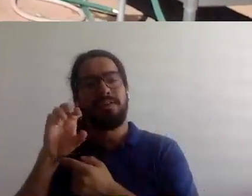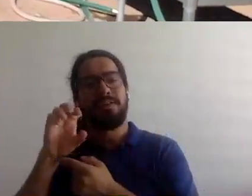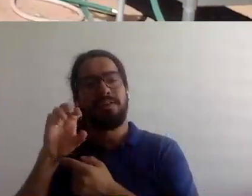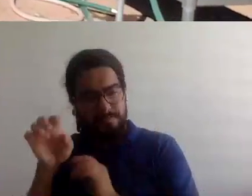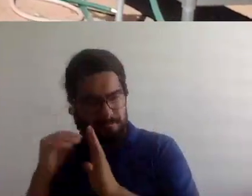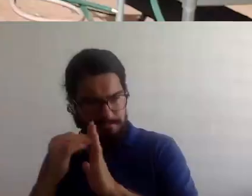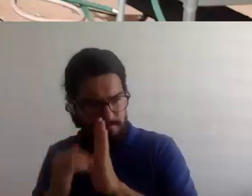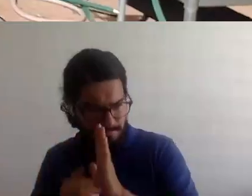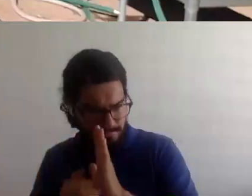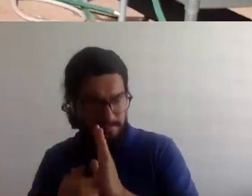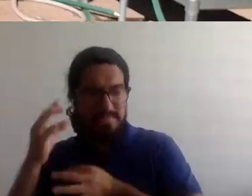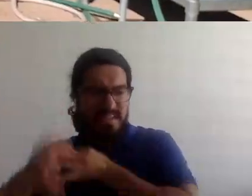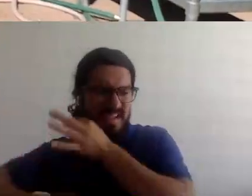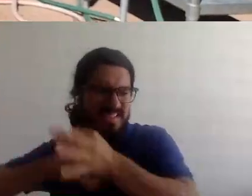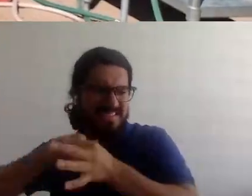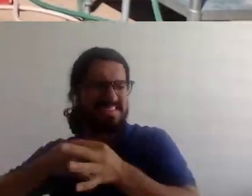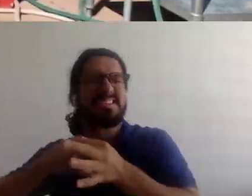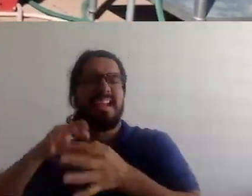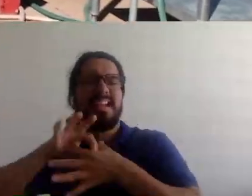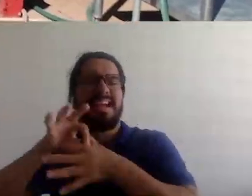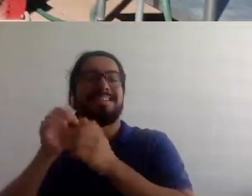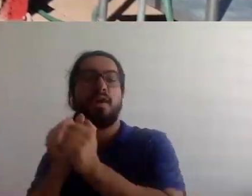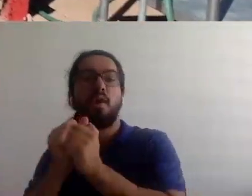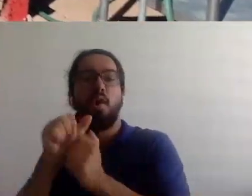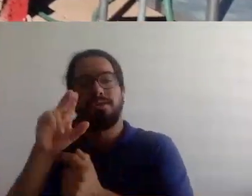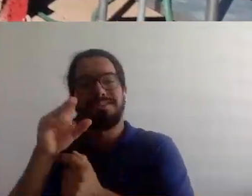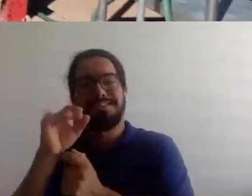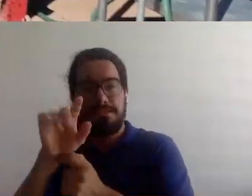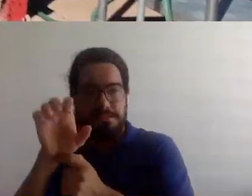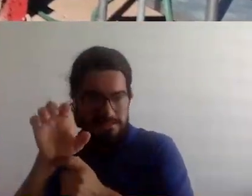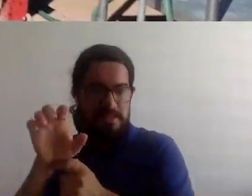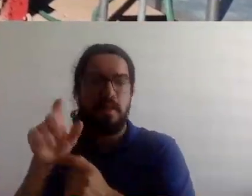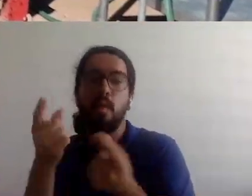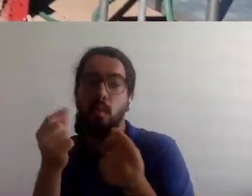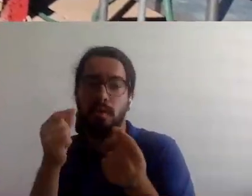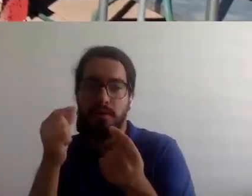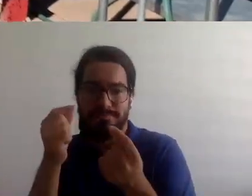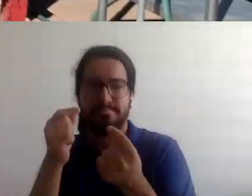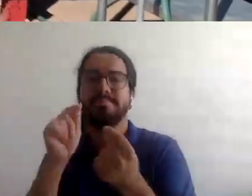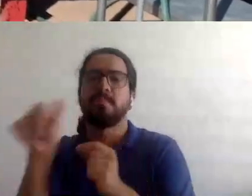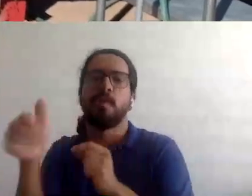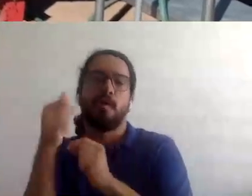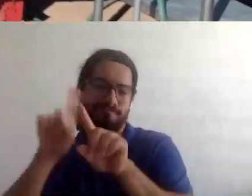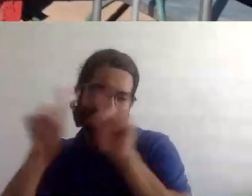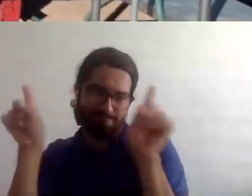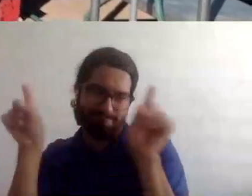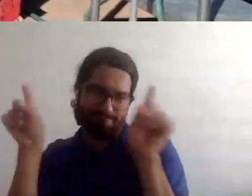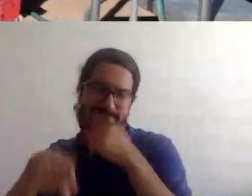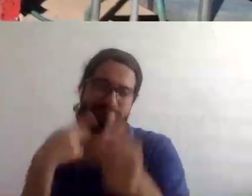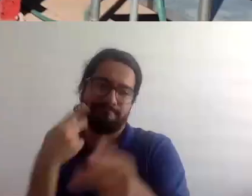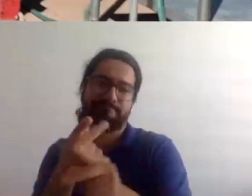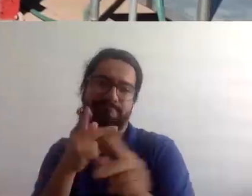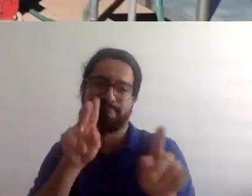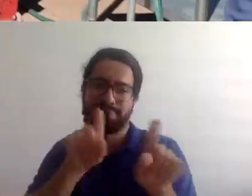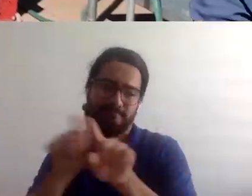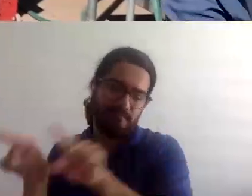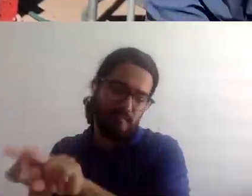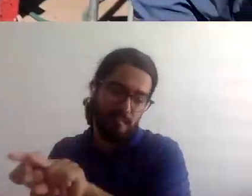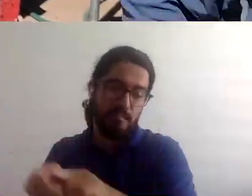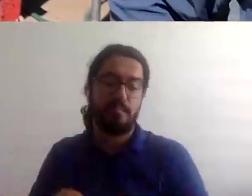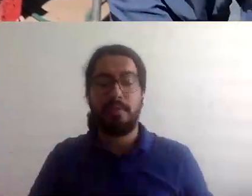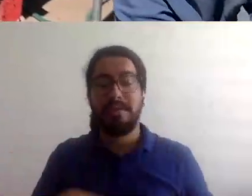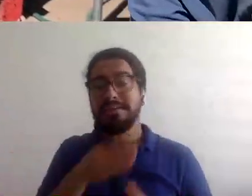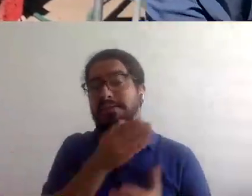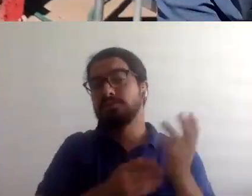chile y papa, uh-huh, le agrega verdolaga y sabe riquísimo también. Ay, ¿no? Qué rico. Y hay otras personas que nos compran la verdolaga que